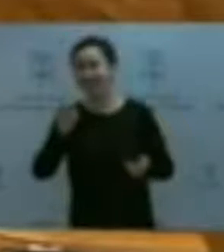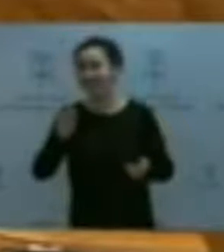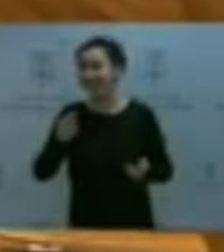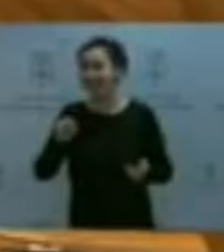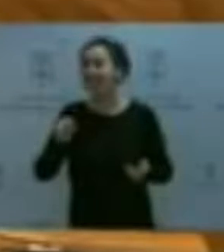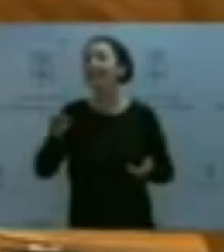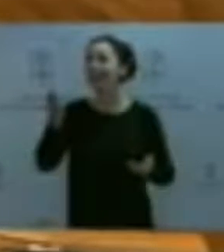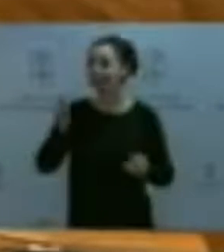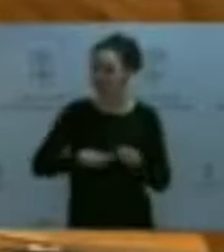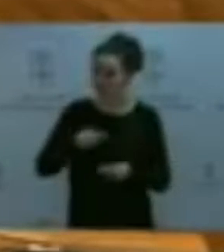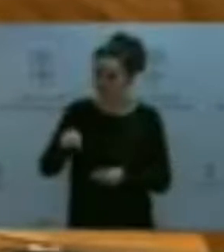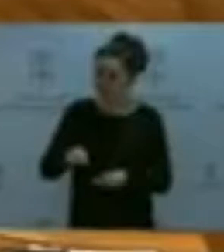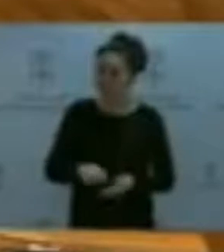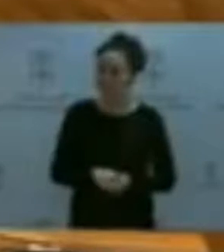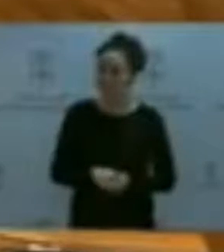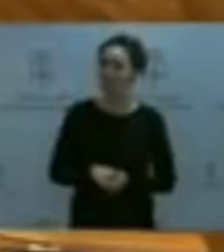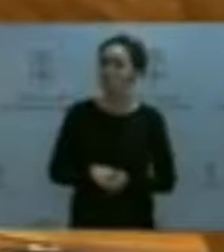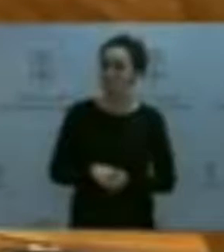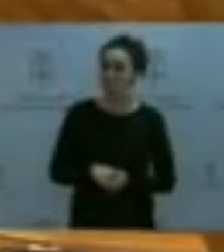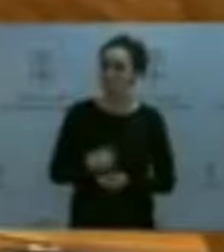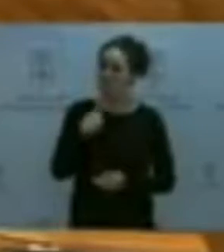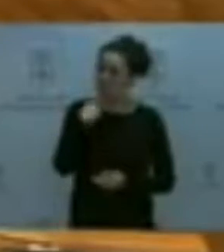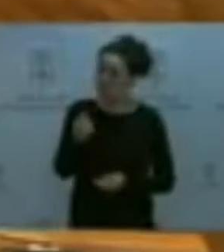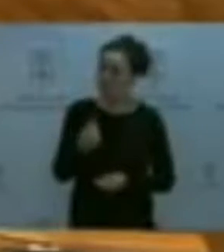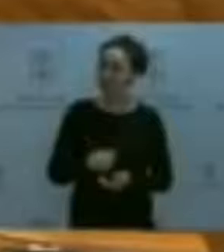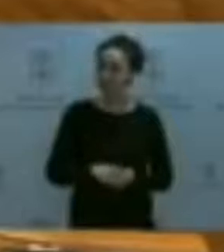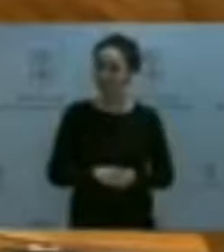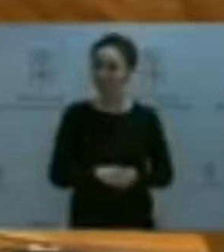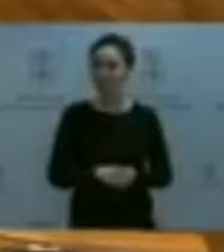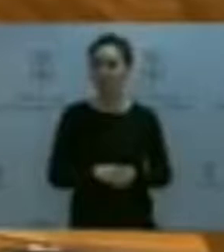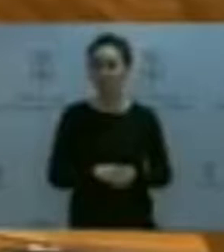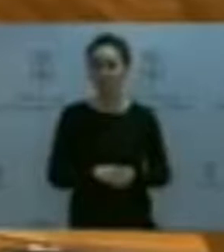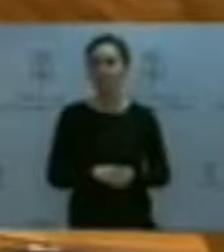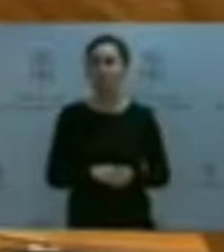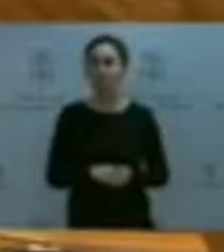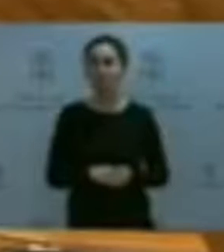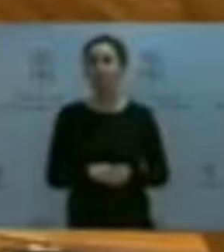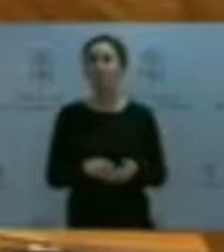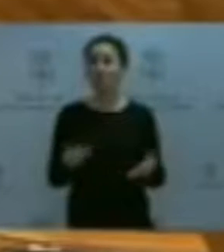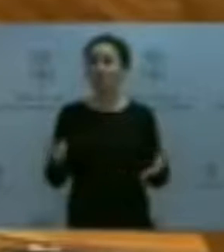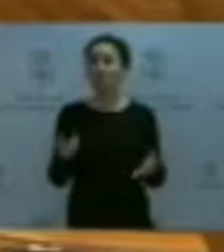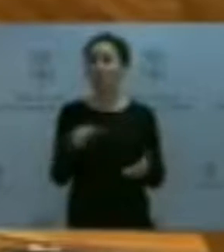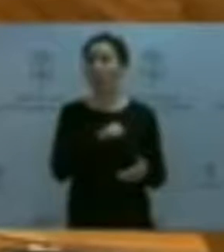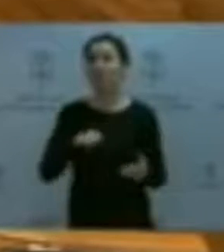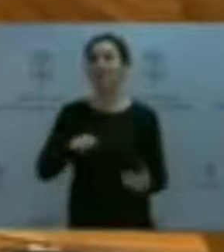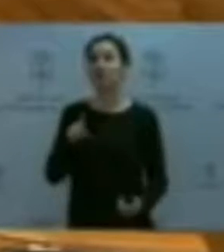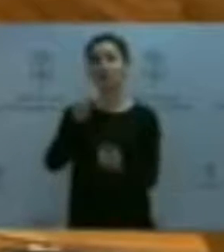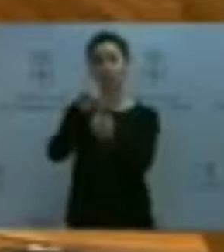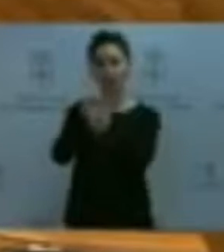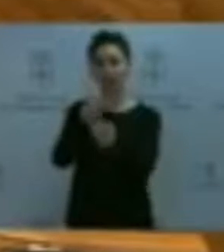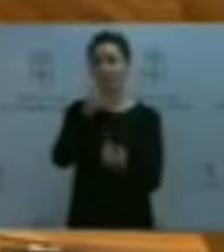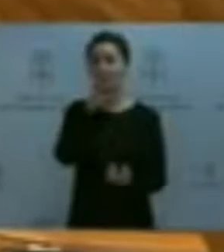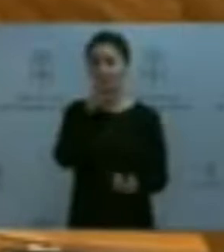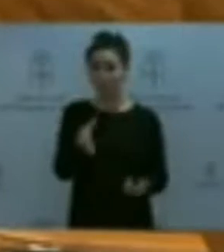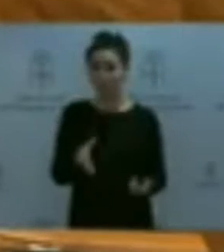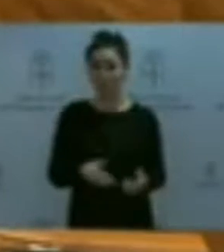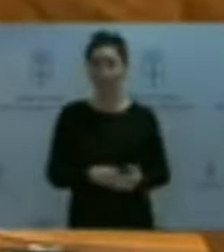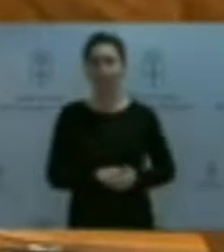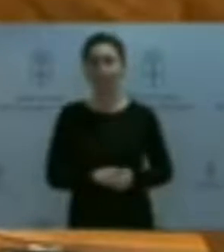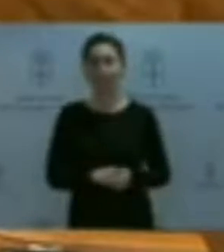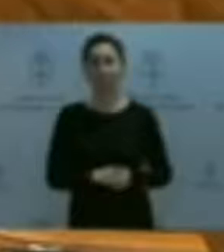digo tan personalizado, pero no por nada, sino porque hoy comenzó el pleno ya con